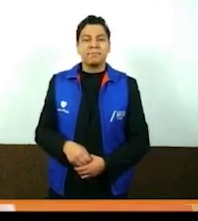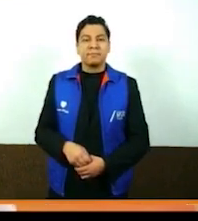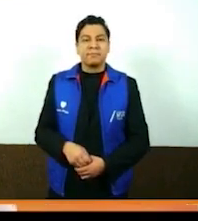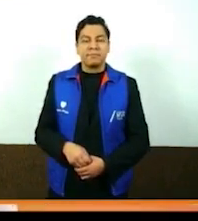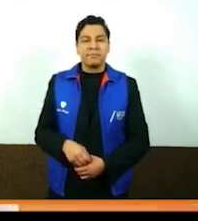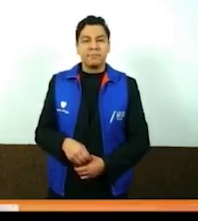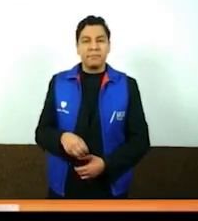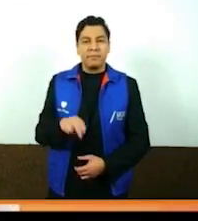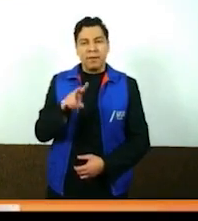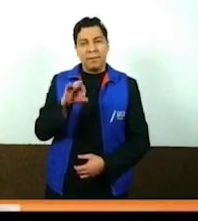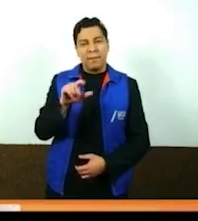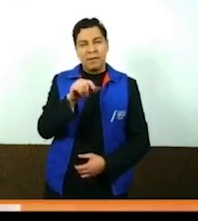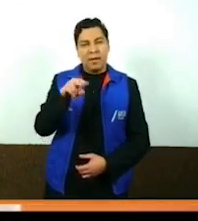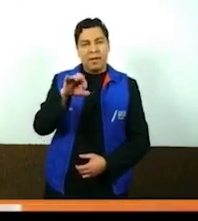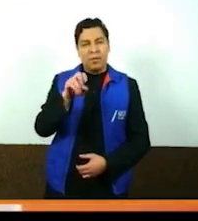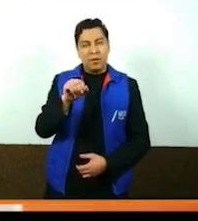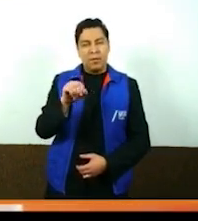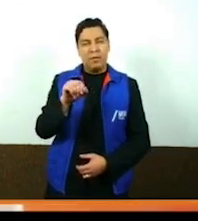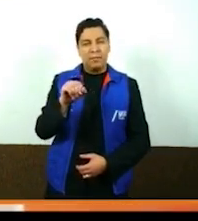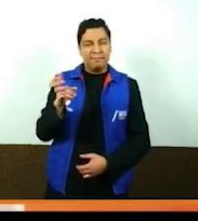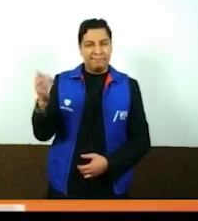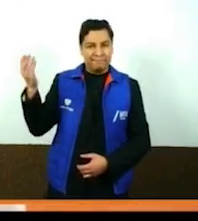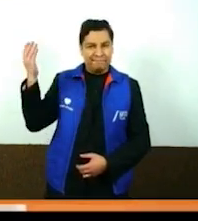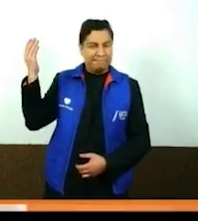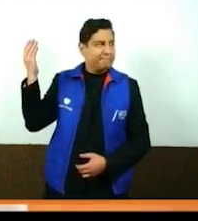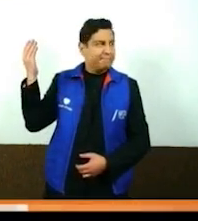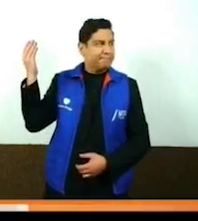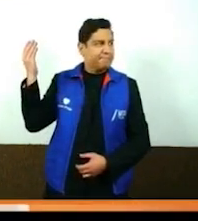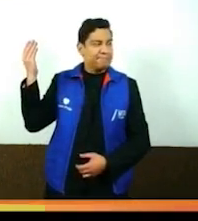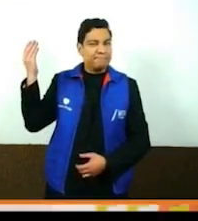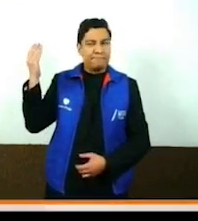Nélida del Carmen Villanueva Sánchez.